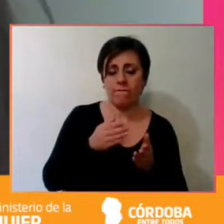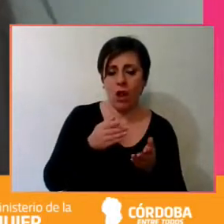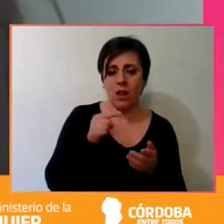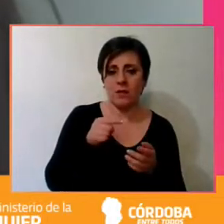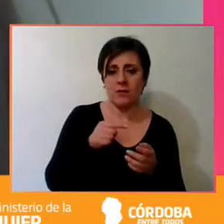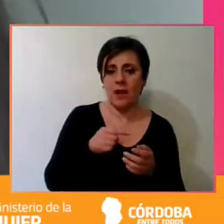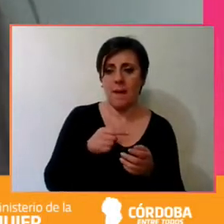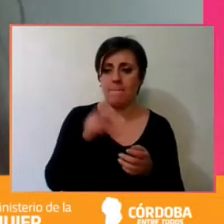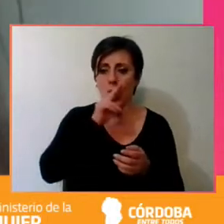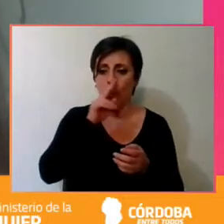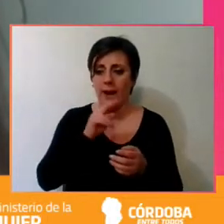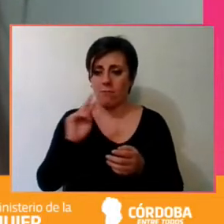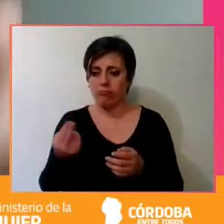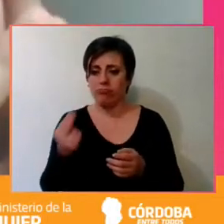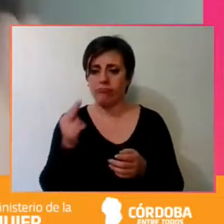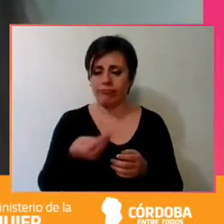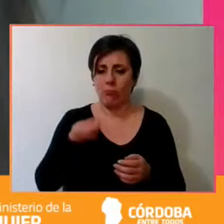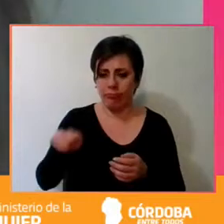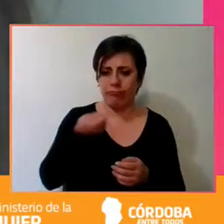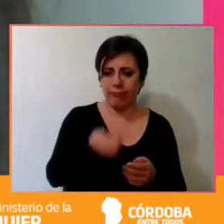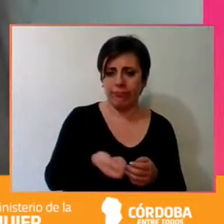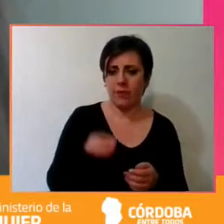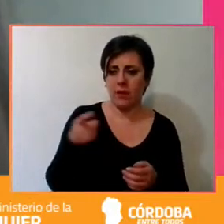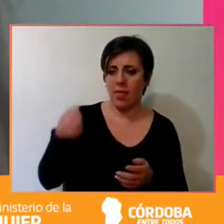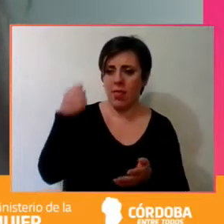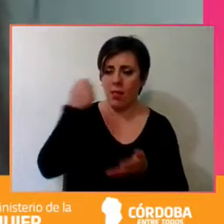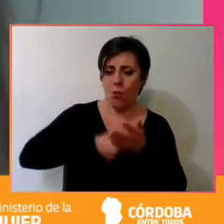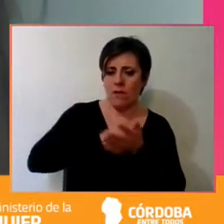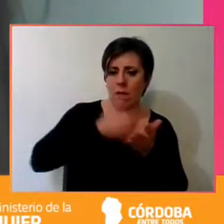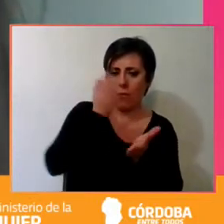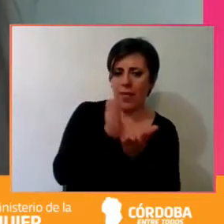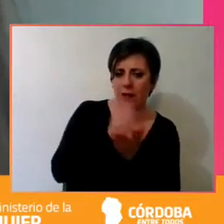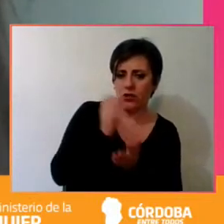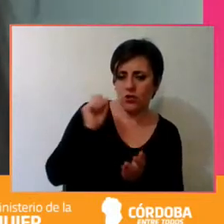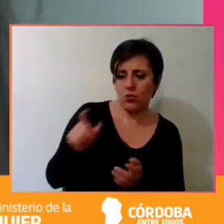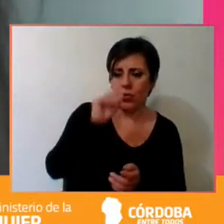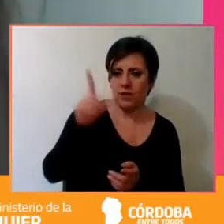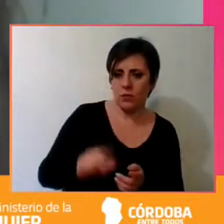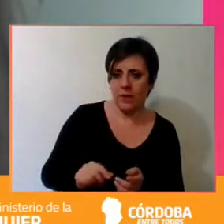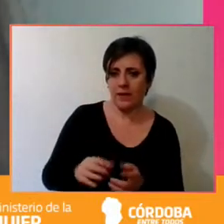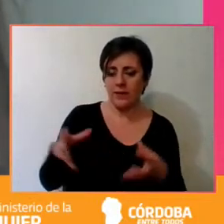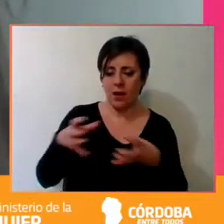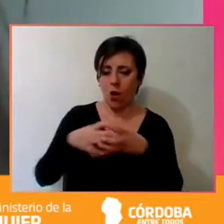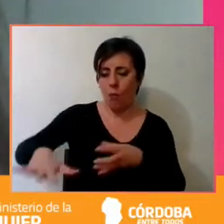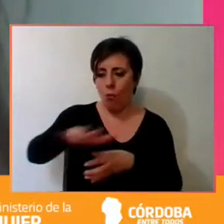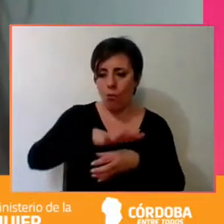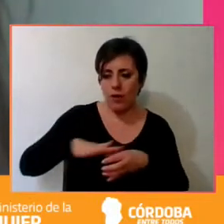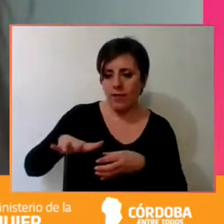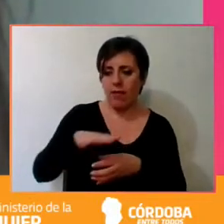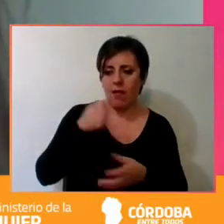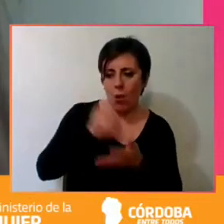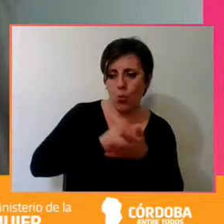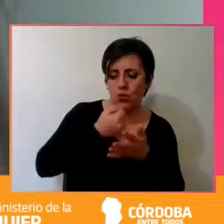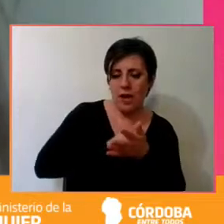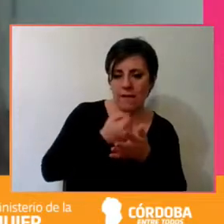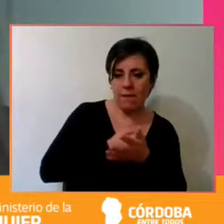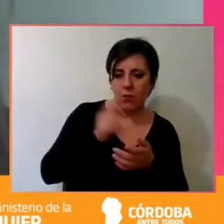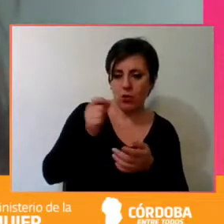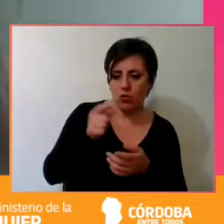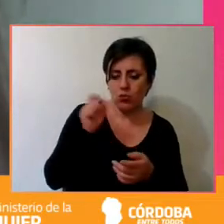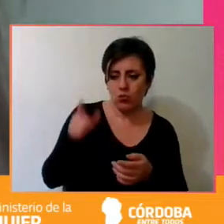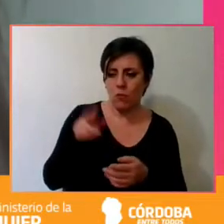y hueso, que han luchado por sus propios derechos, por el derecho de sus países, de sus comunidades, por el derecho de sus pueblos, por el